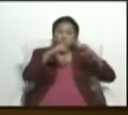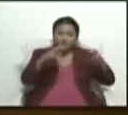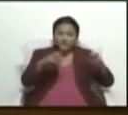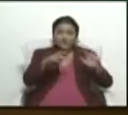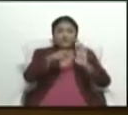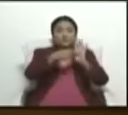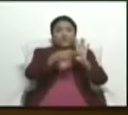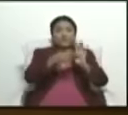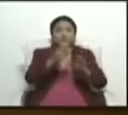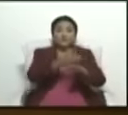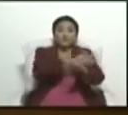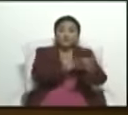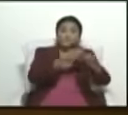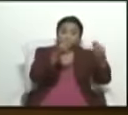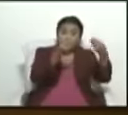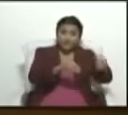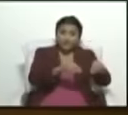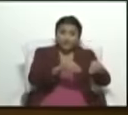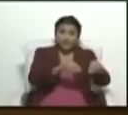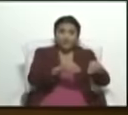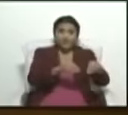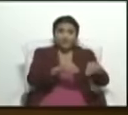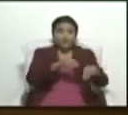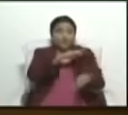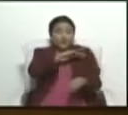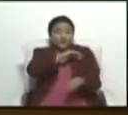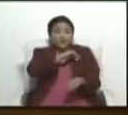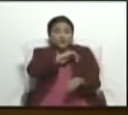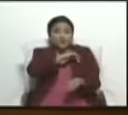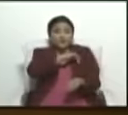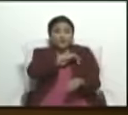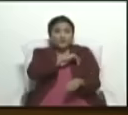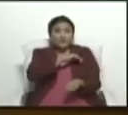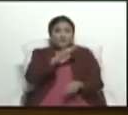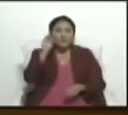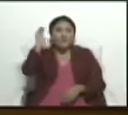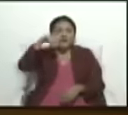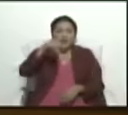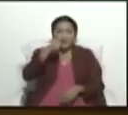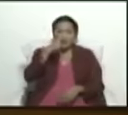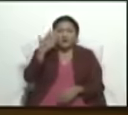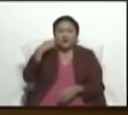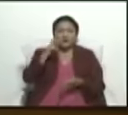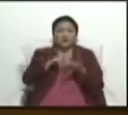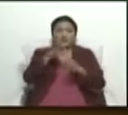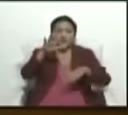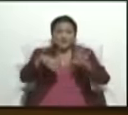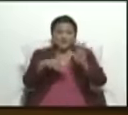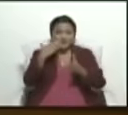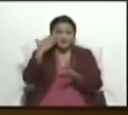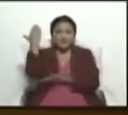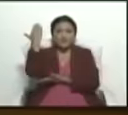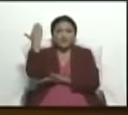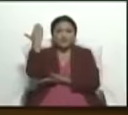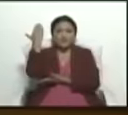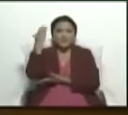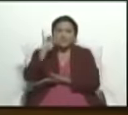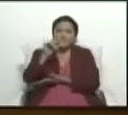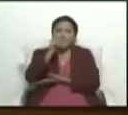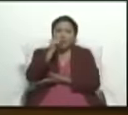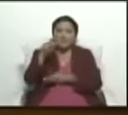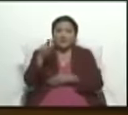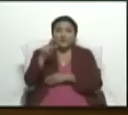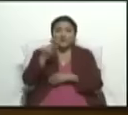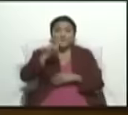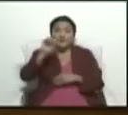previamente acordada con funcionarios del CICPC de Maracay de la época. Veamos lo que dijo en ese momento, 20